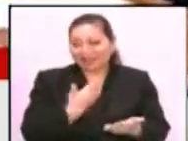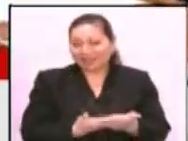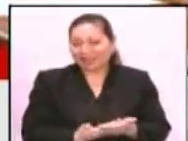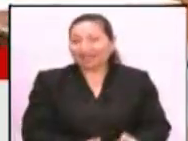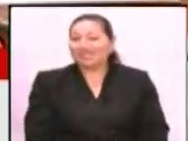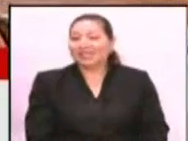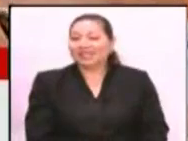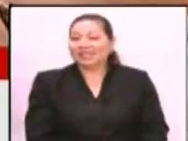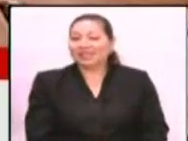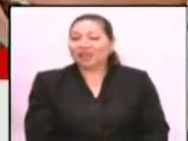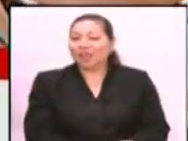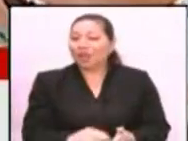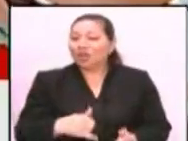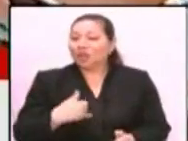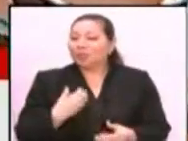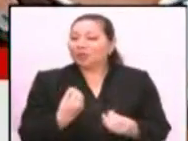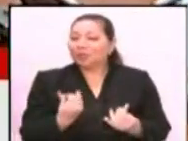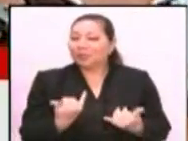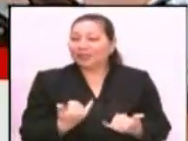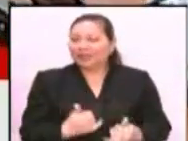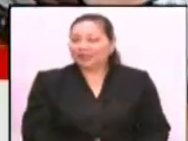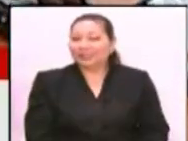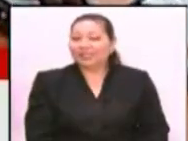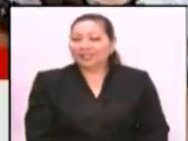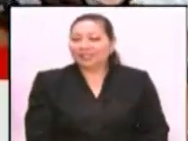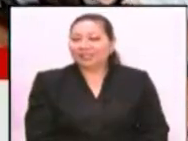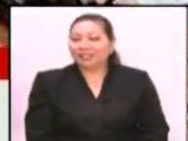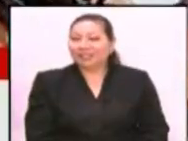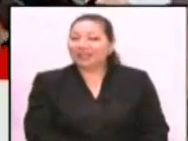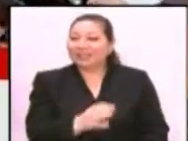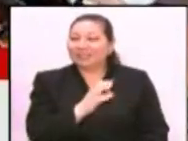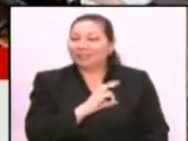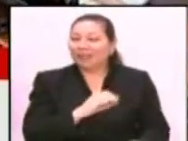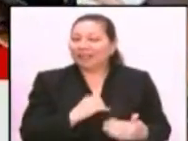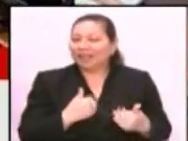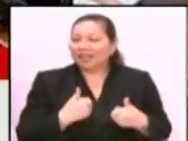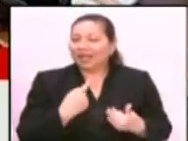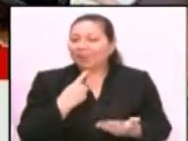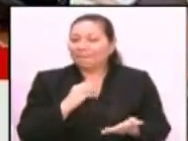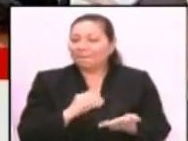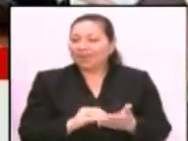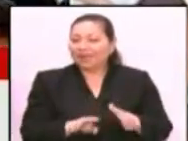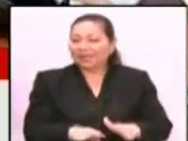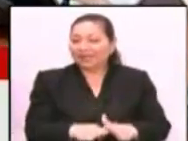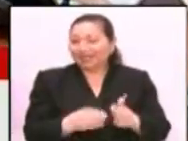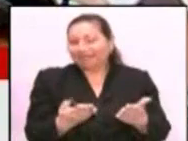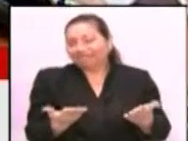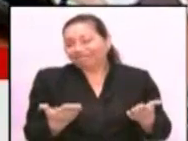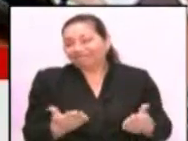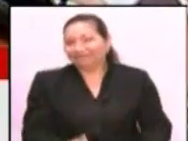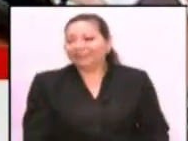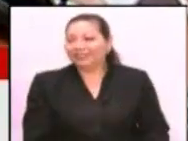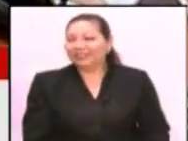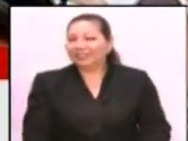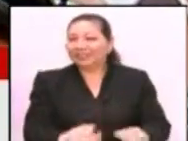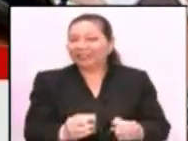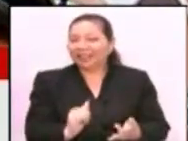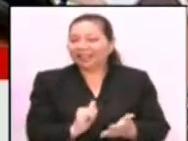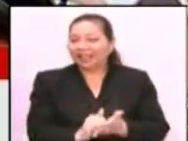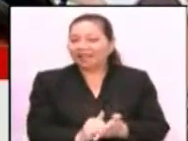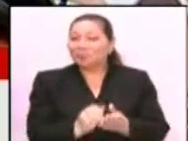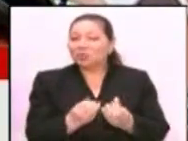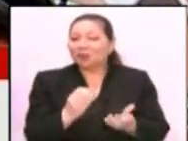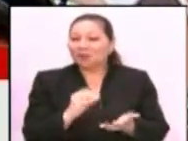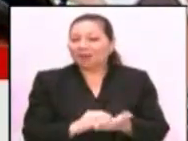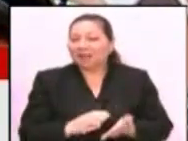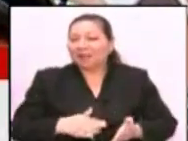a ustedes, jóvenes como están, el espíritu tiene que estar más abierto, ¿no es cierto? Y seguramente que van a hacer